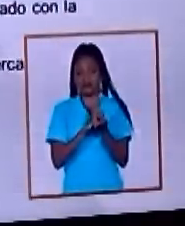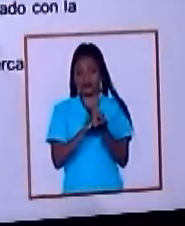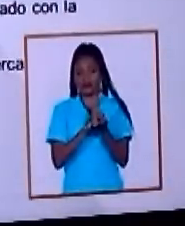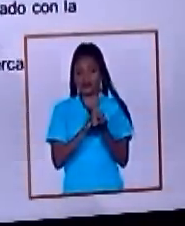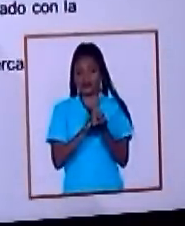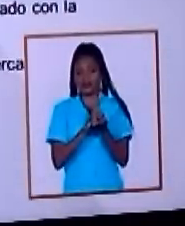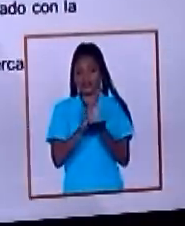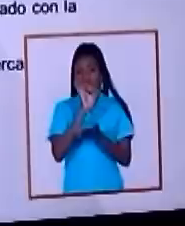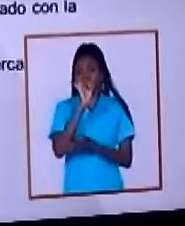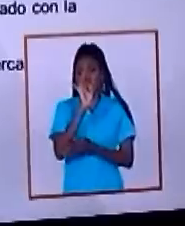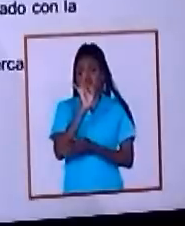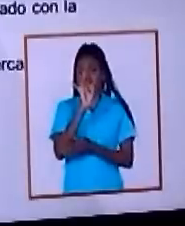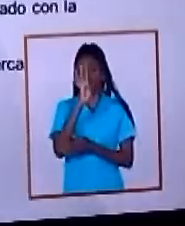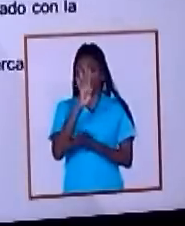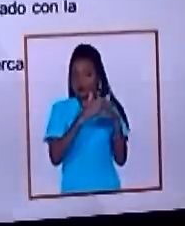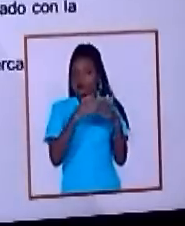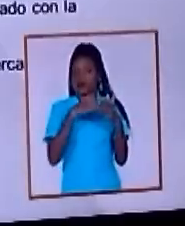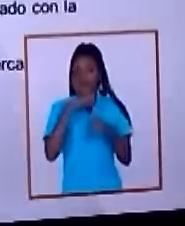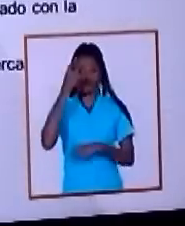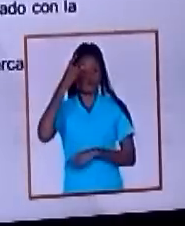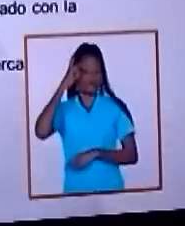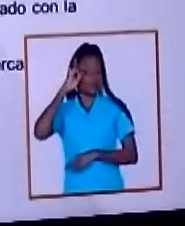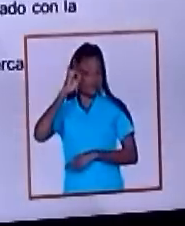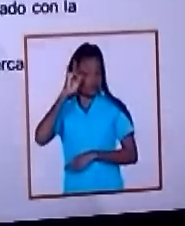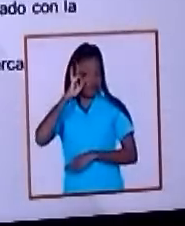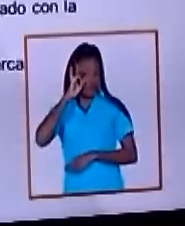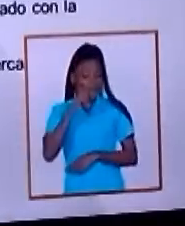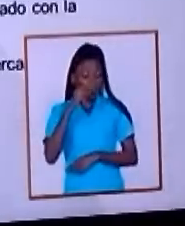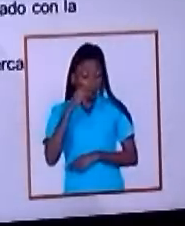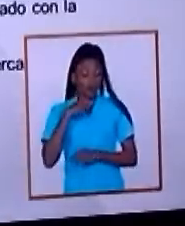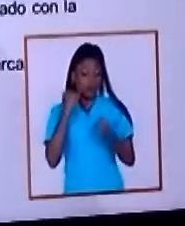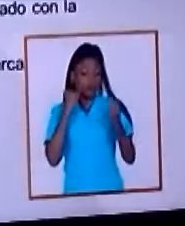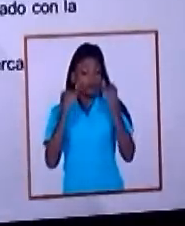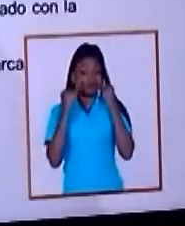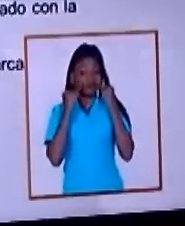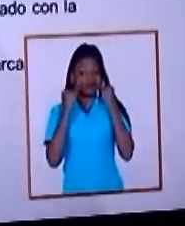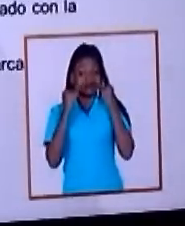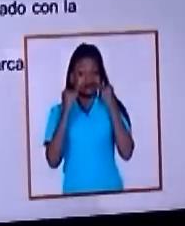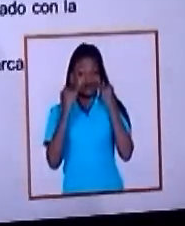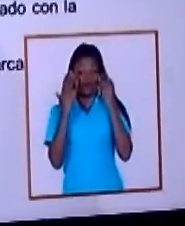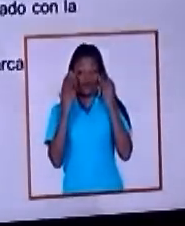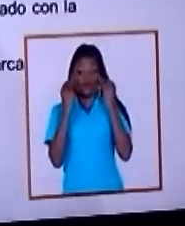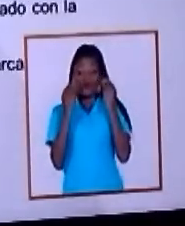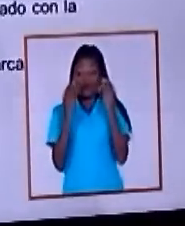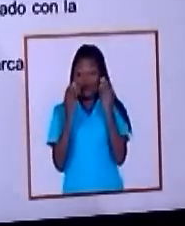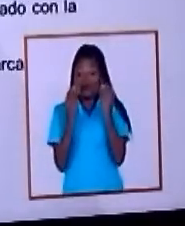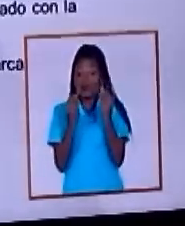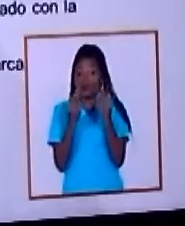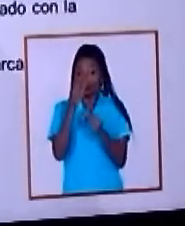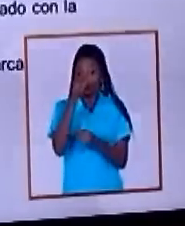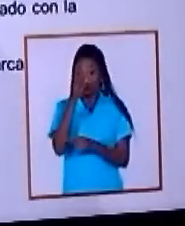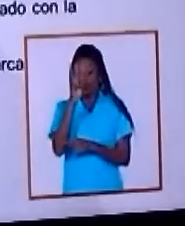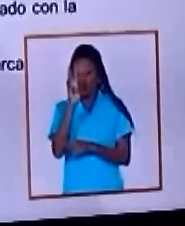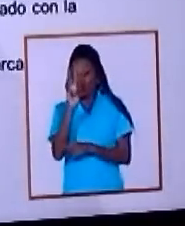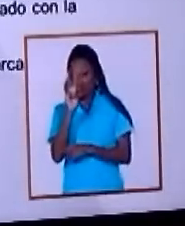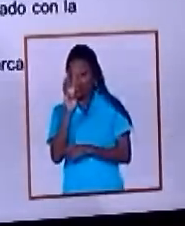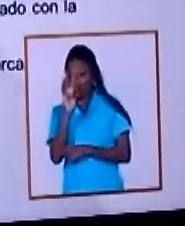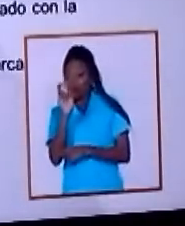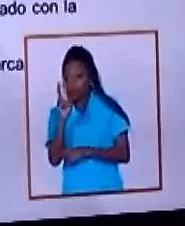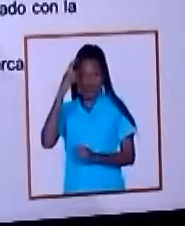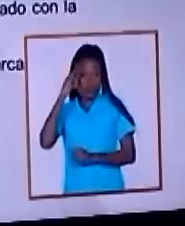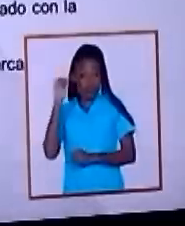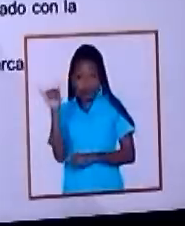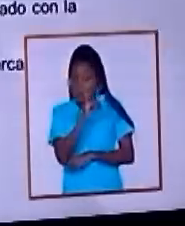con entregar al estado 54,000 aquí pasan cosas interesantes muchos de los 132,000 productores tienen hijos y